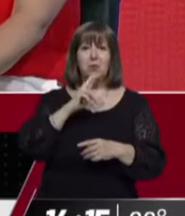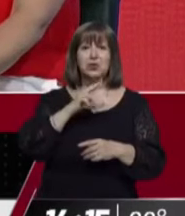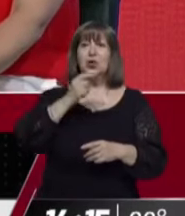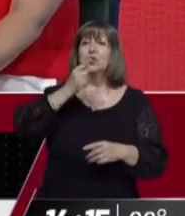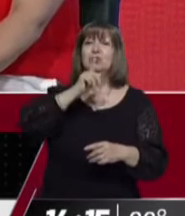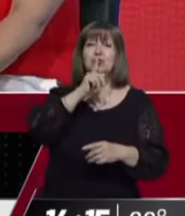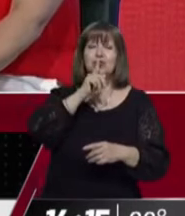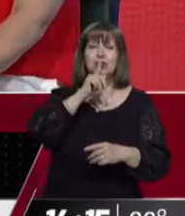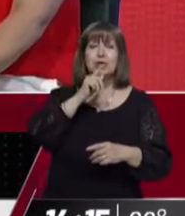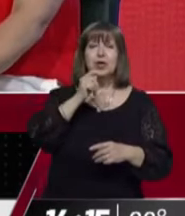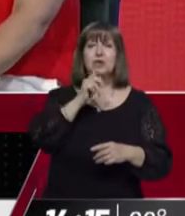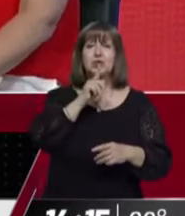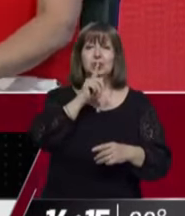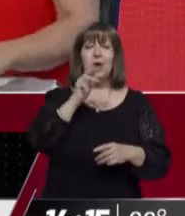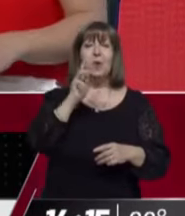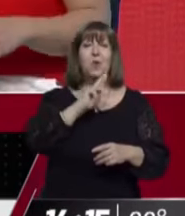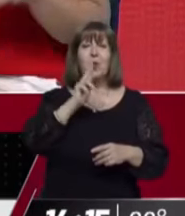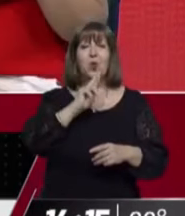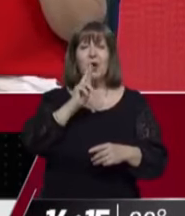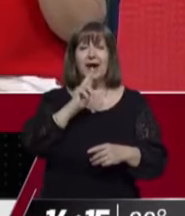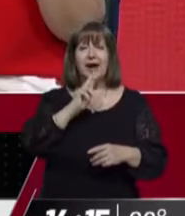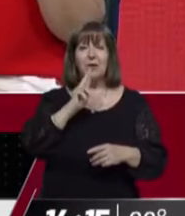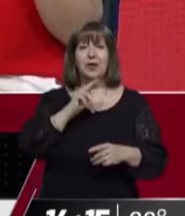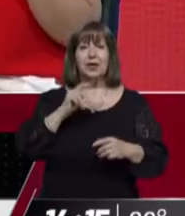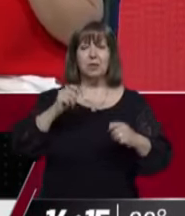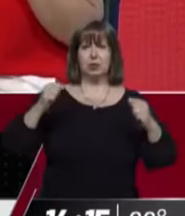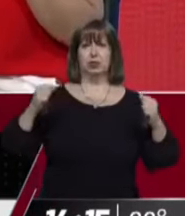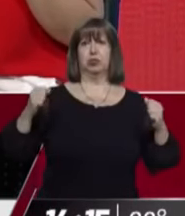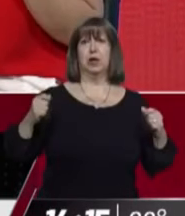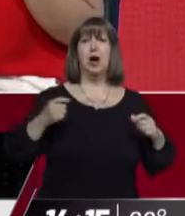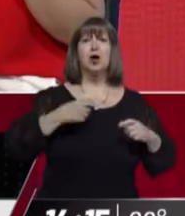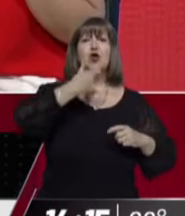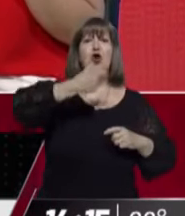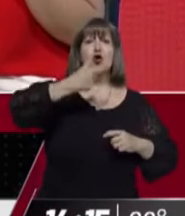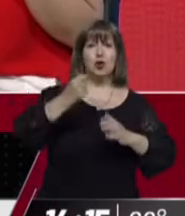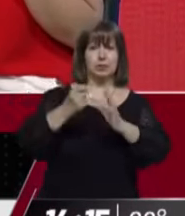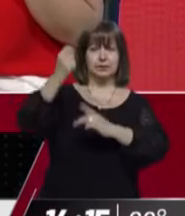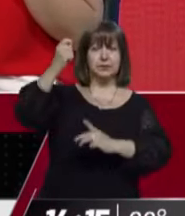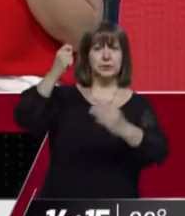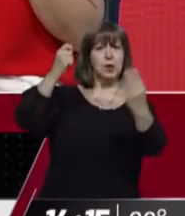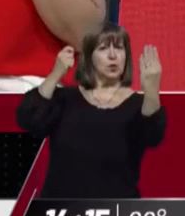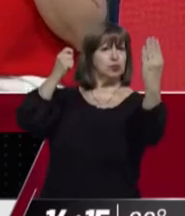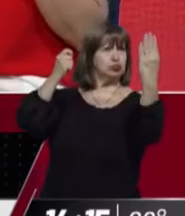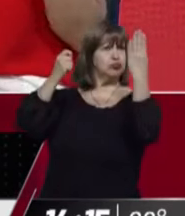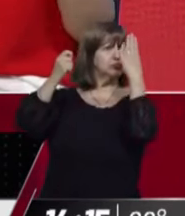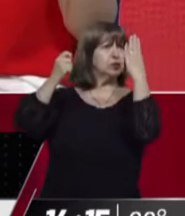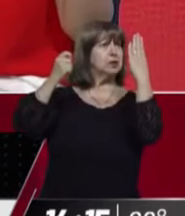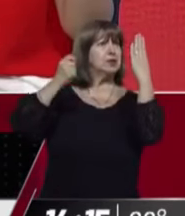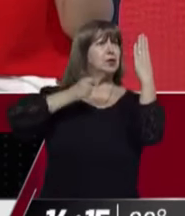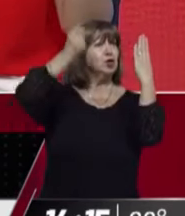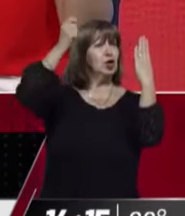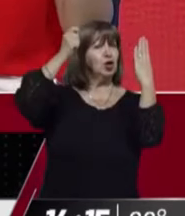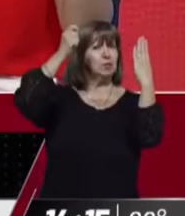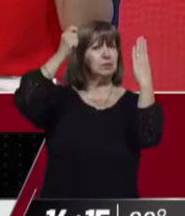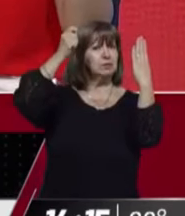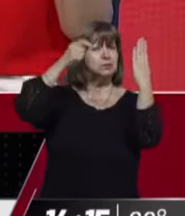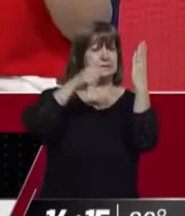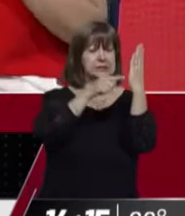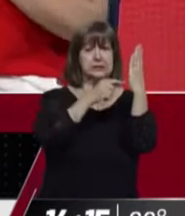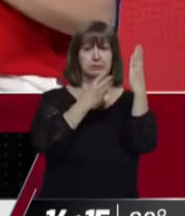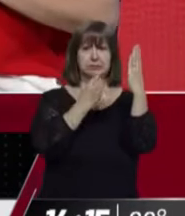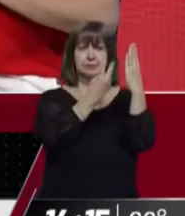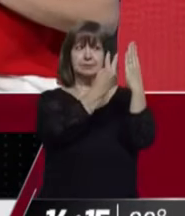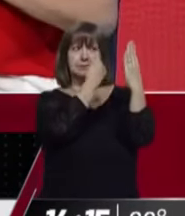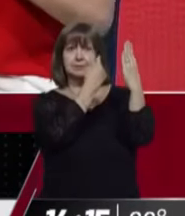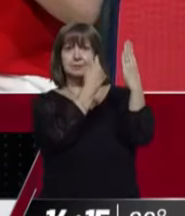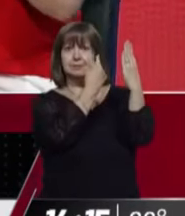callar, dice, no Claro. te callen en tu casa y te callen en la cancha. Pará, y le sacás la roja, por ejemplo, y ¿Se va calladito al vestuario o te mira